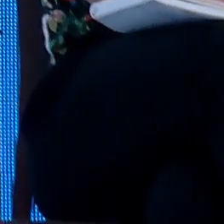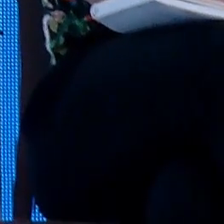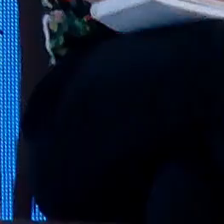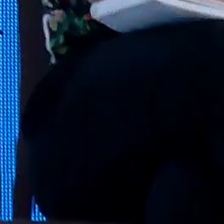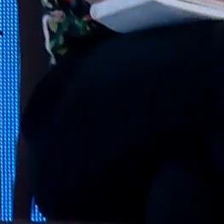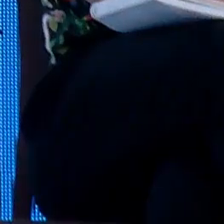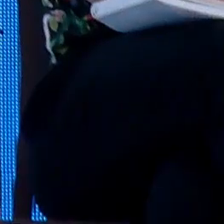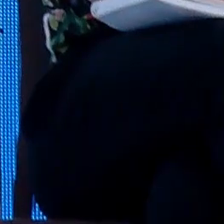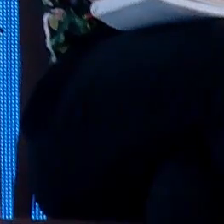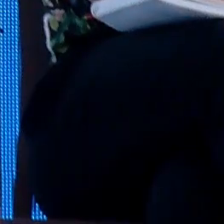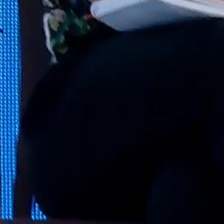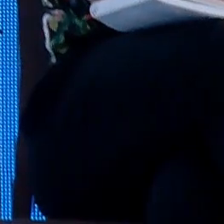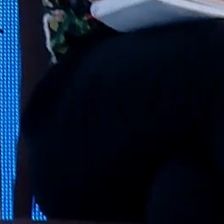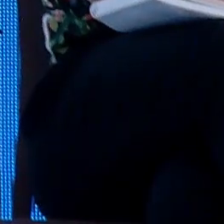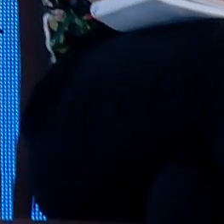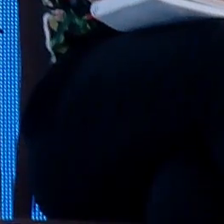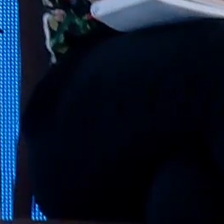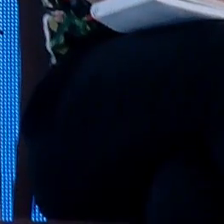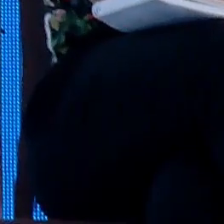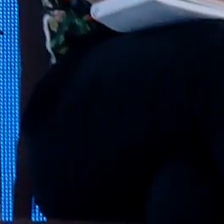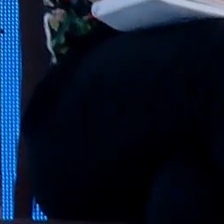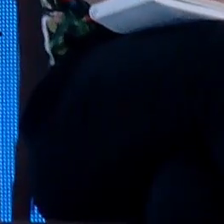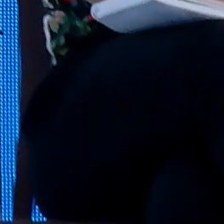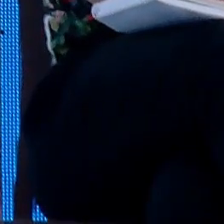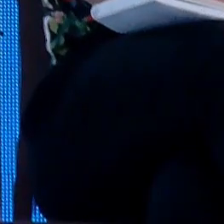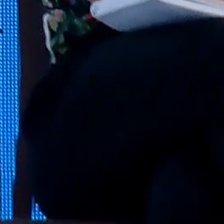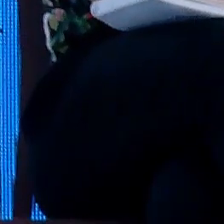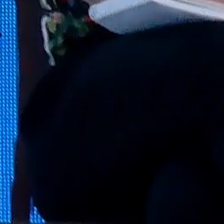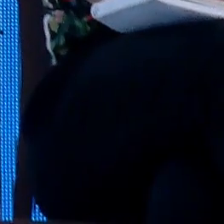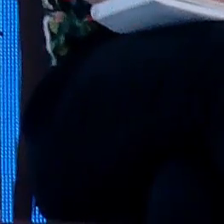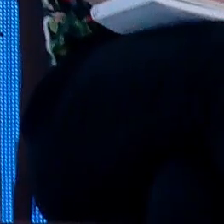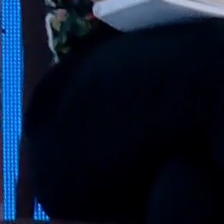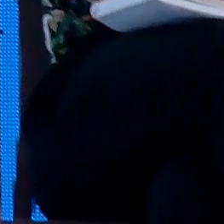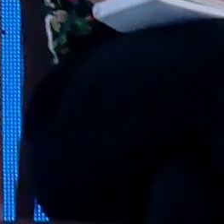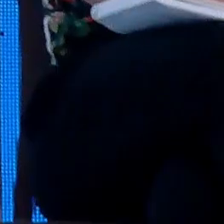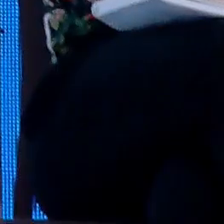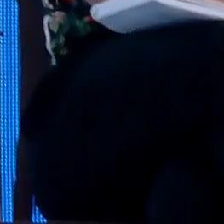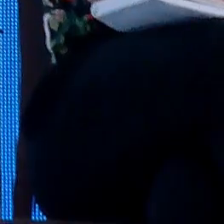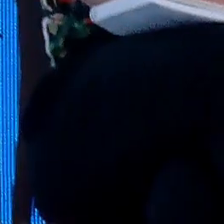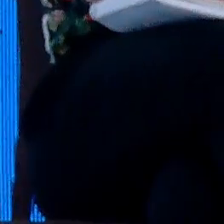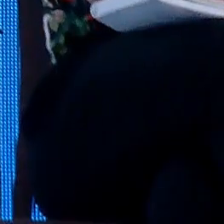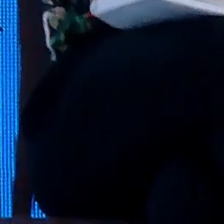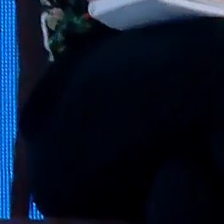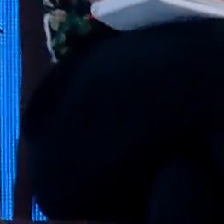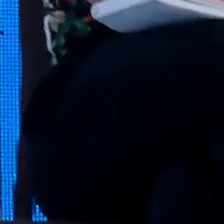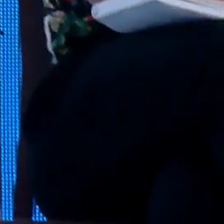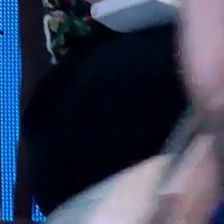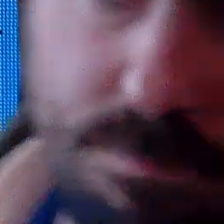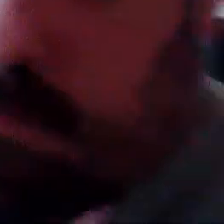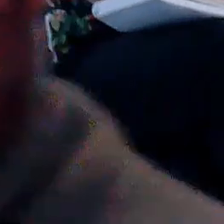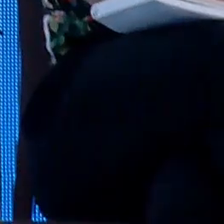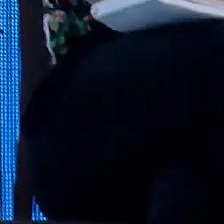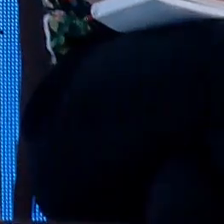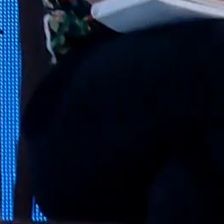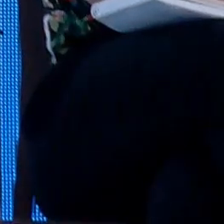también ayer el doctor Ariel Gol, como es el aprendizaje de la lengua, ¿no? Hoy nos vamos a centrar particularmente en el